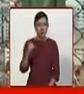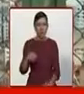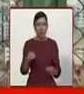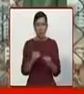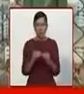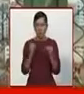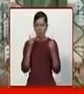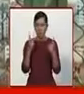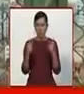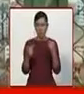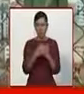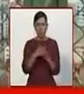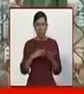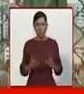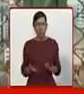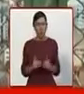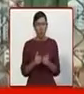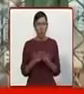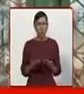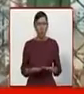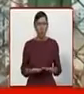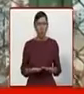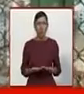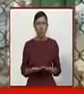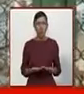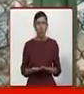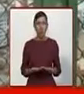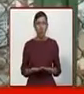niña se ha matado y voy la recojo.